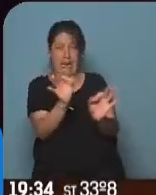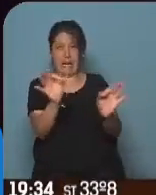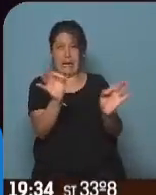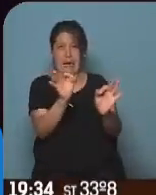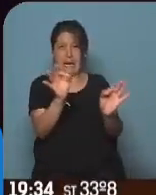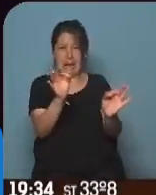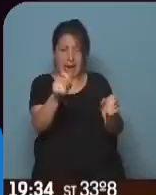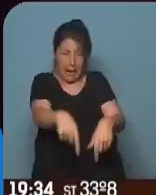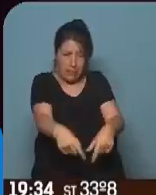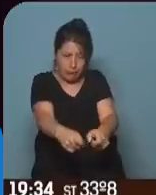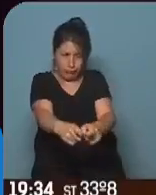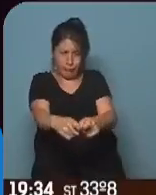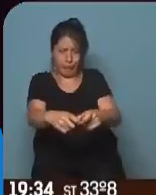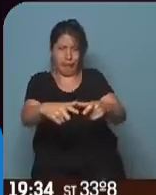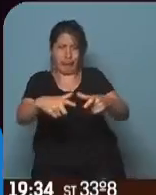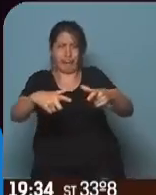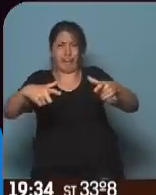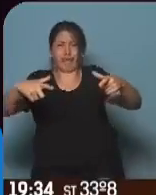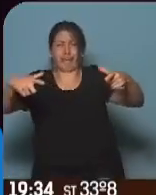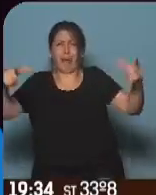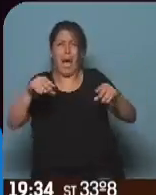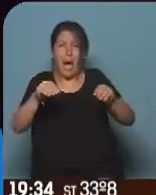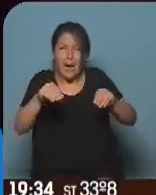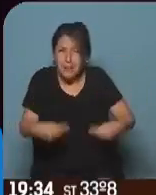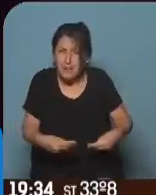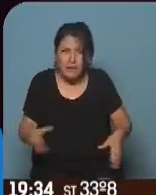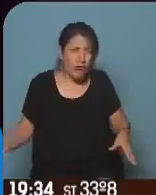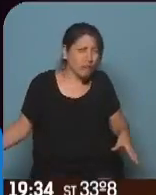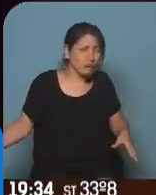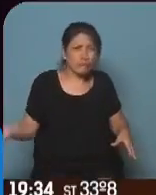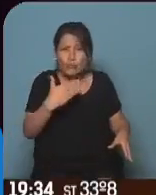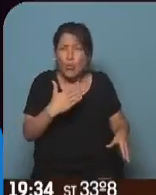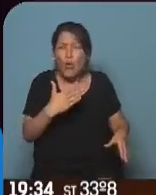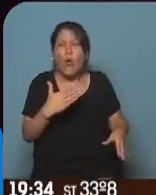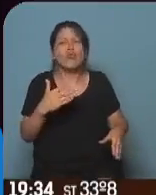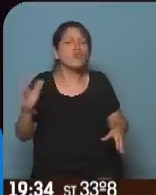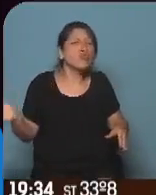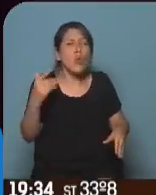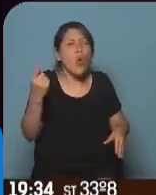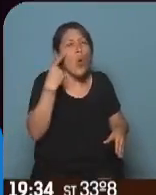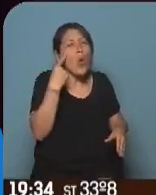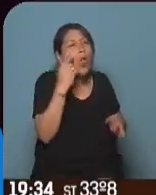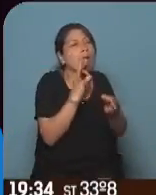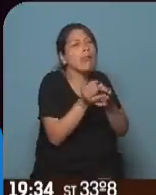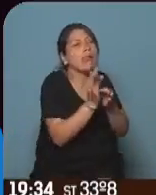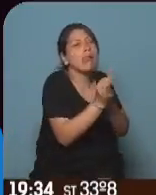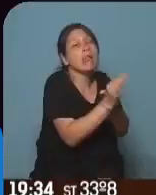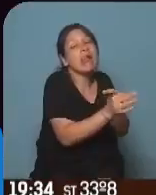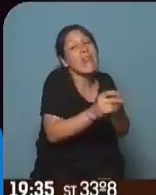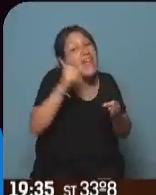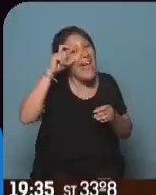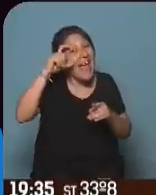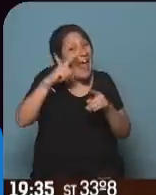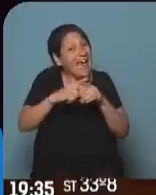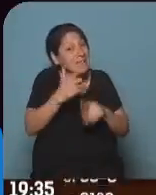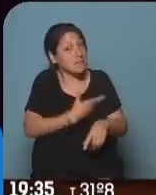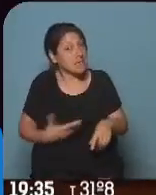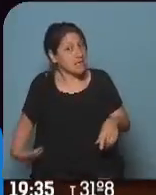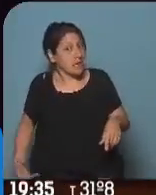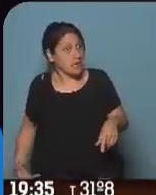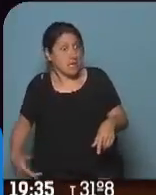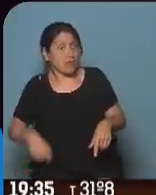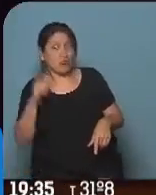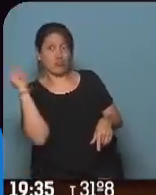importante y creciente de arrepentidos, todos del círculo más cercano de la expresidente. Podríamos decir que a la expresidente la han delatado los